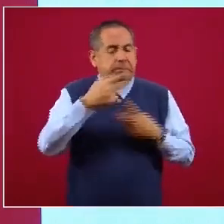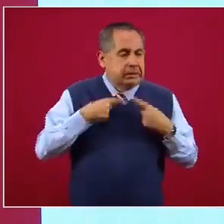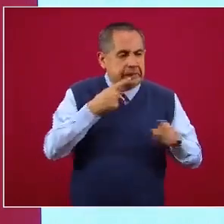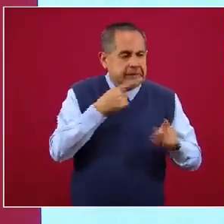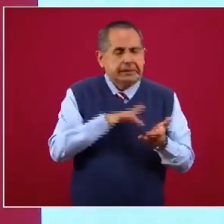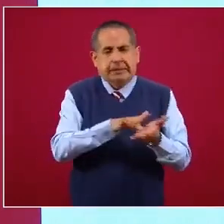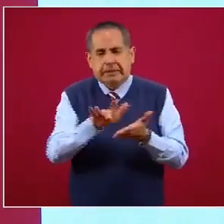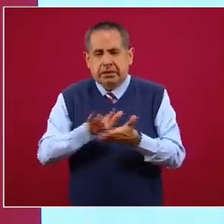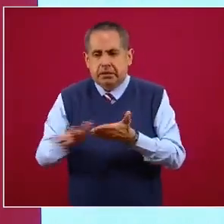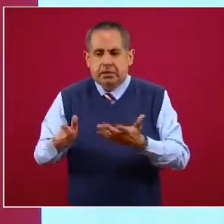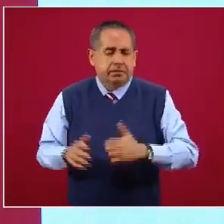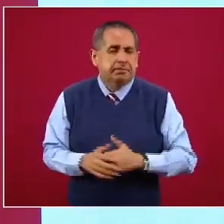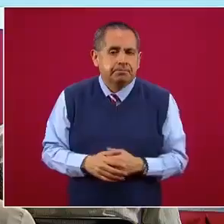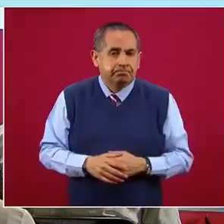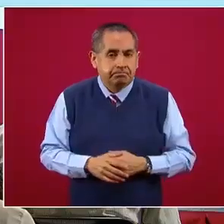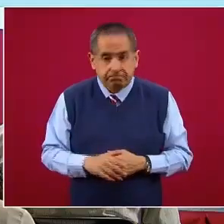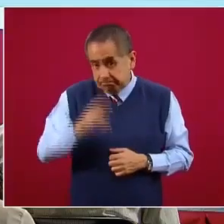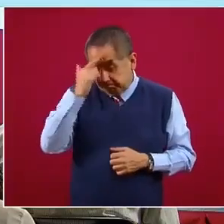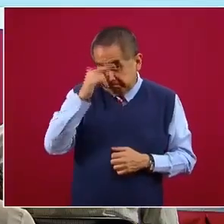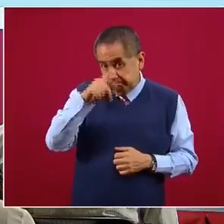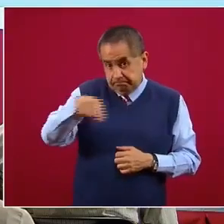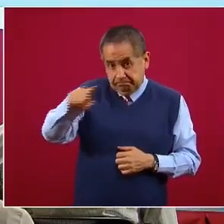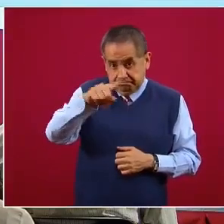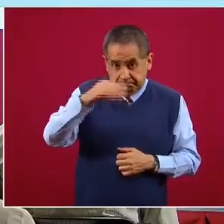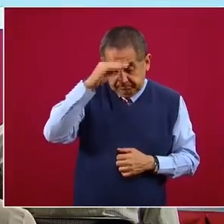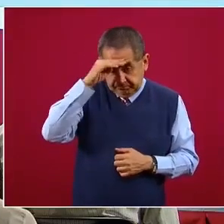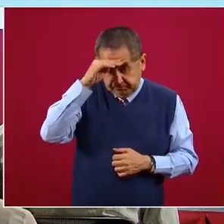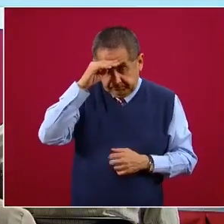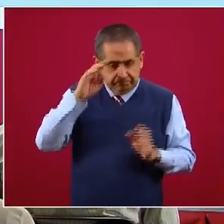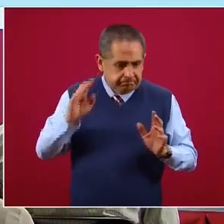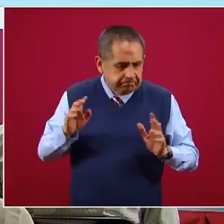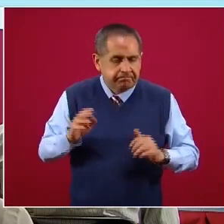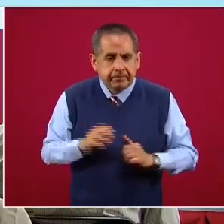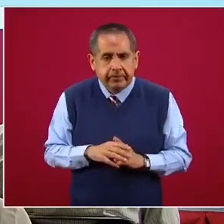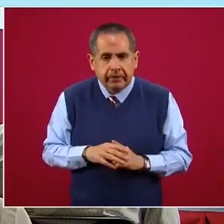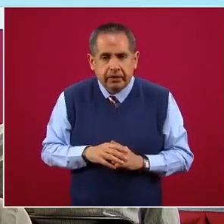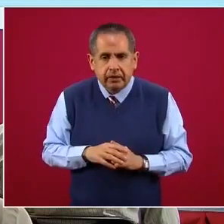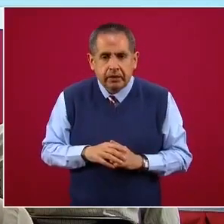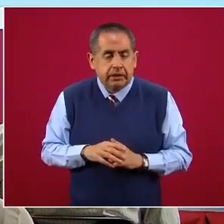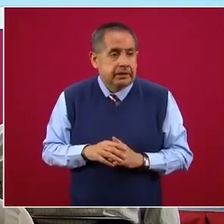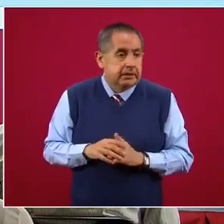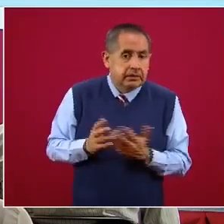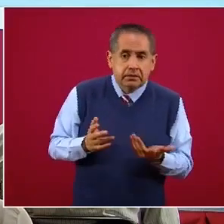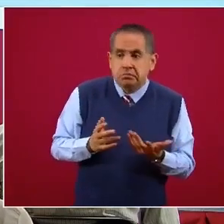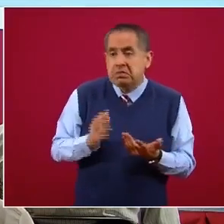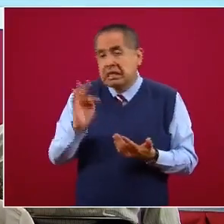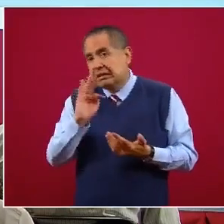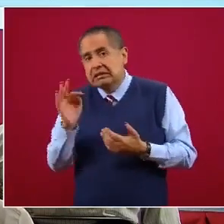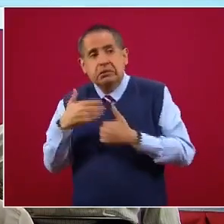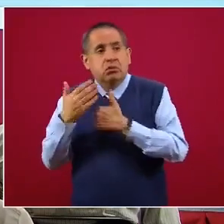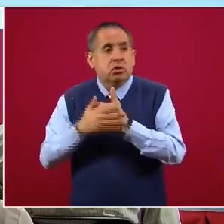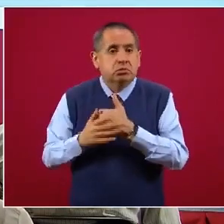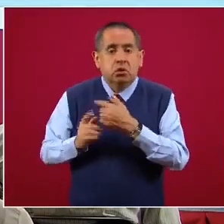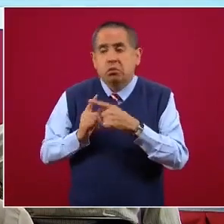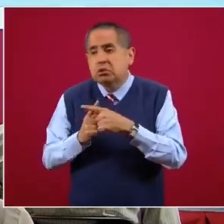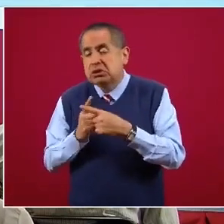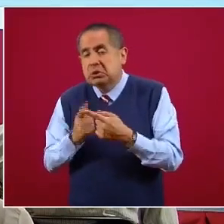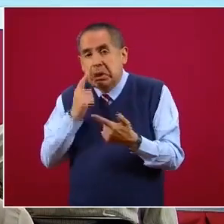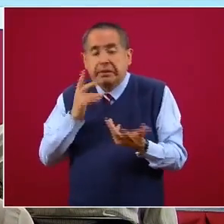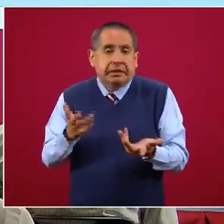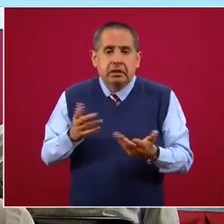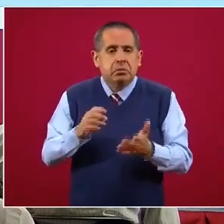personas. Cuando decidimos también esperar algo que puede ser benéfico para nosotros, por